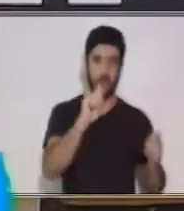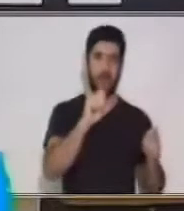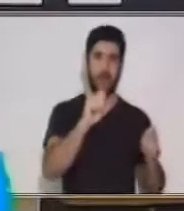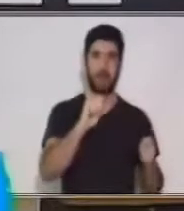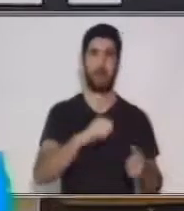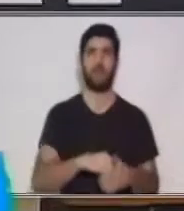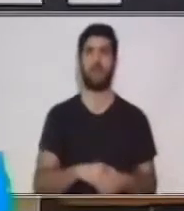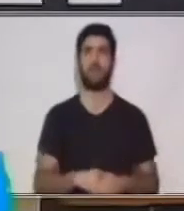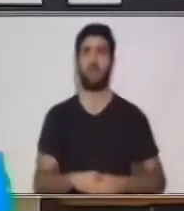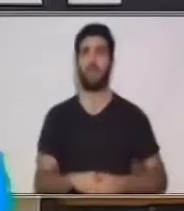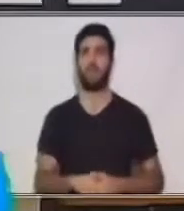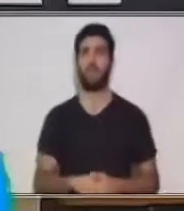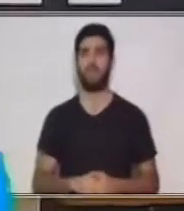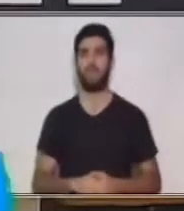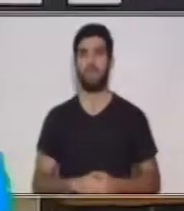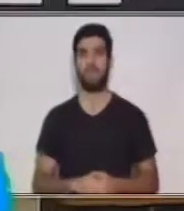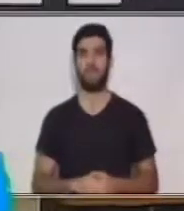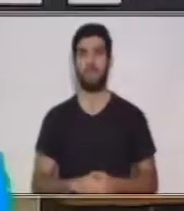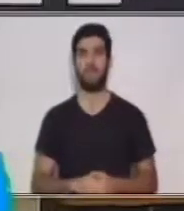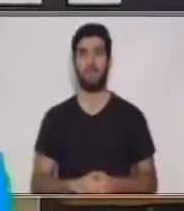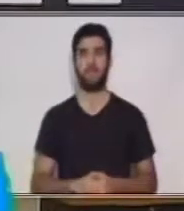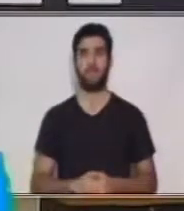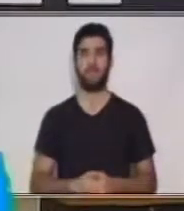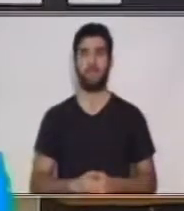que nos quede bien fijado,